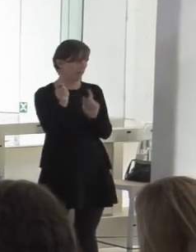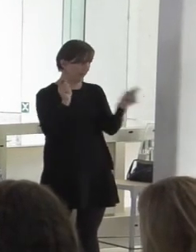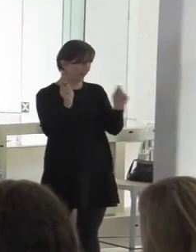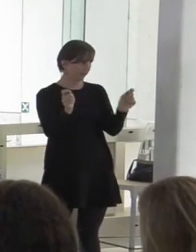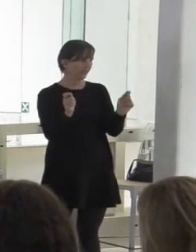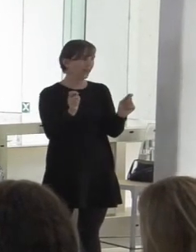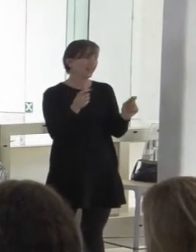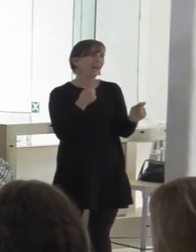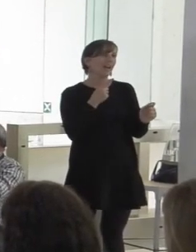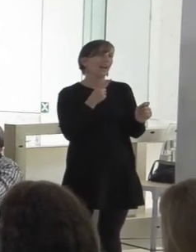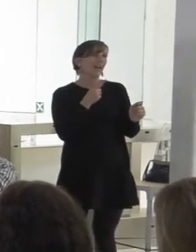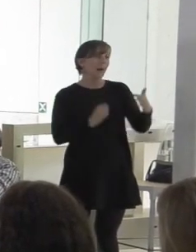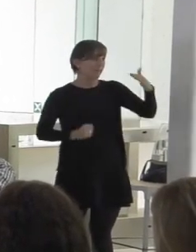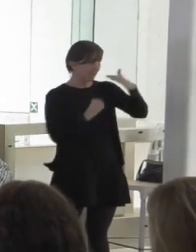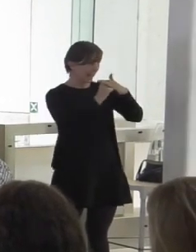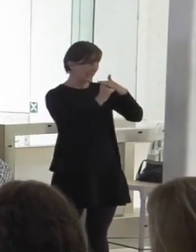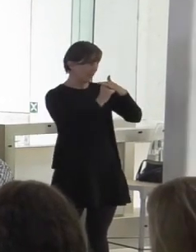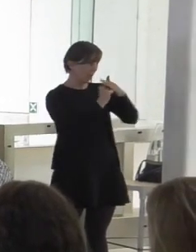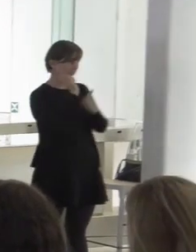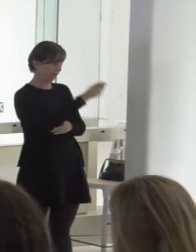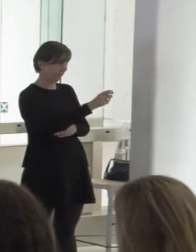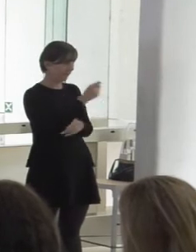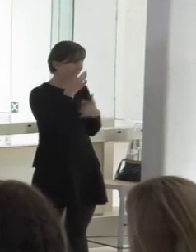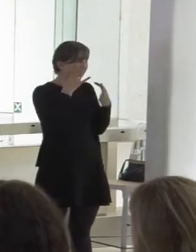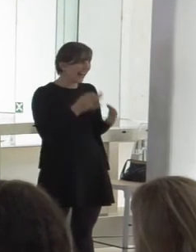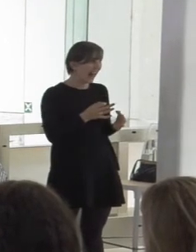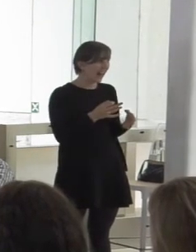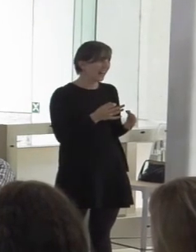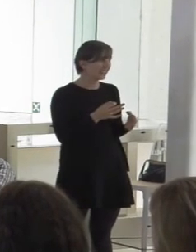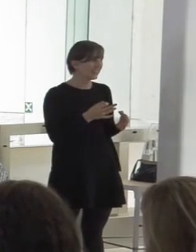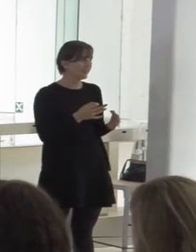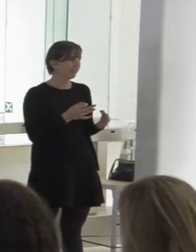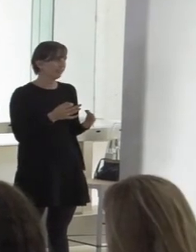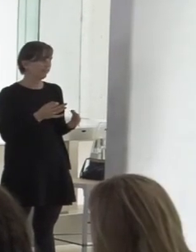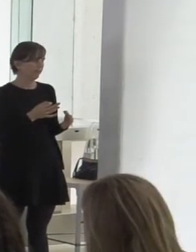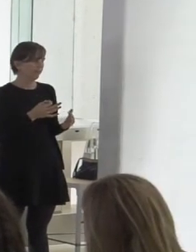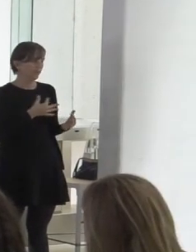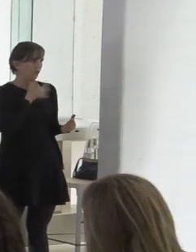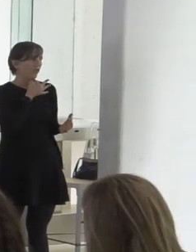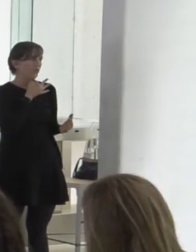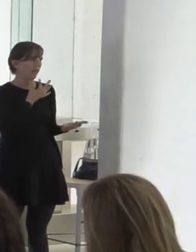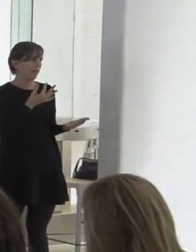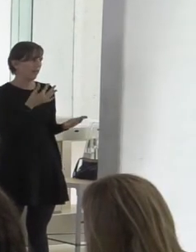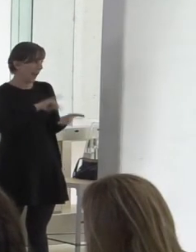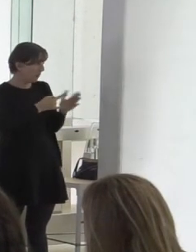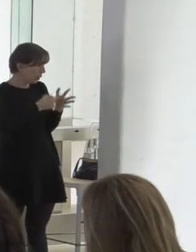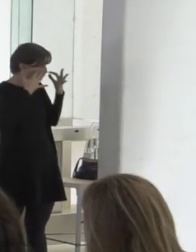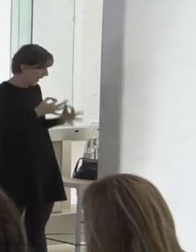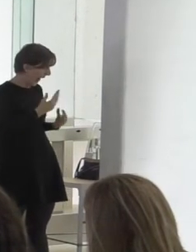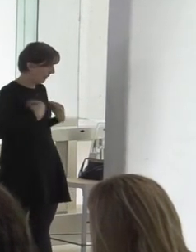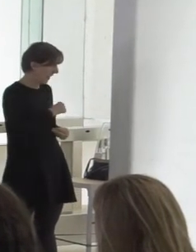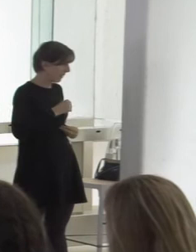Los máximos que se conceden realmente no acaban de dar para un proyecto real de vida